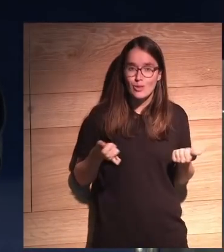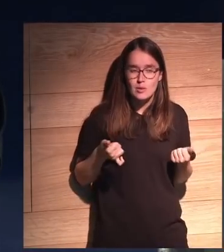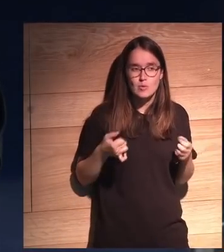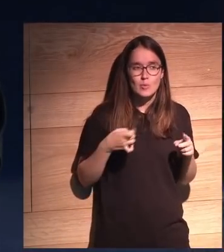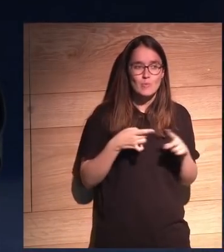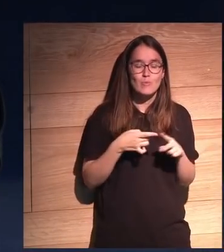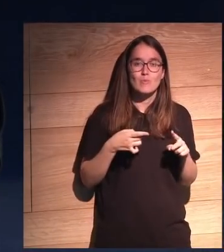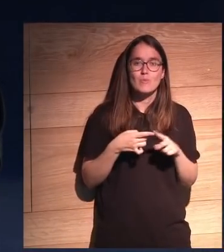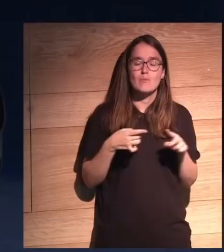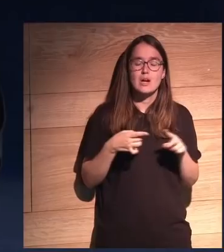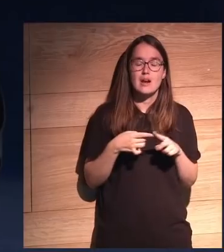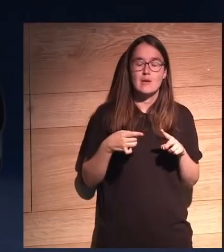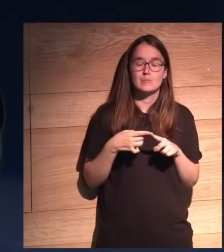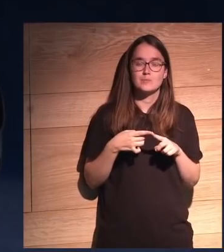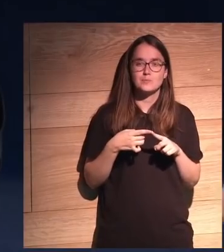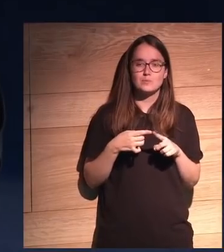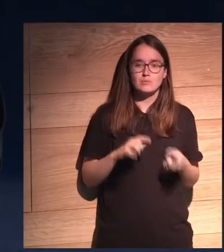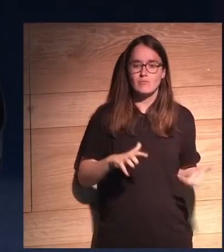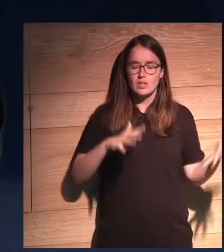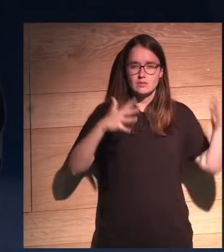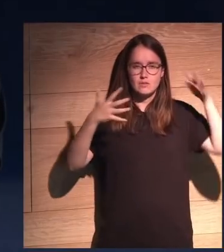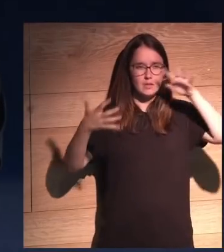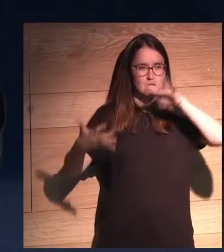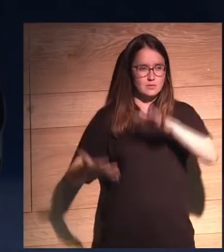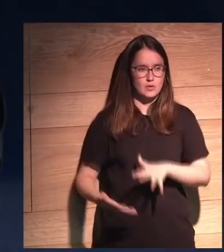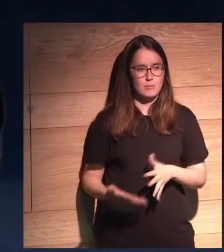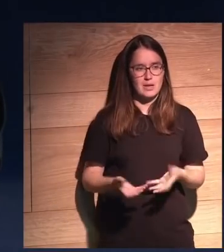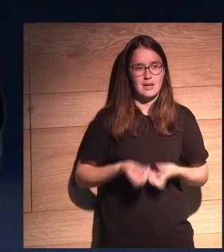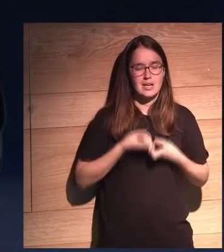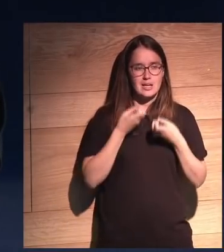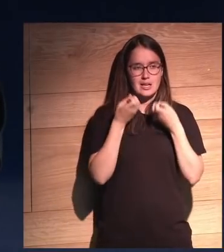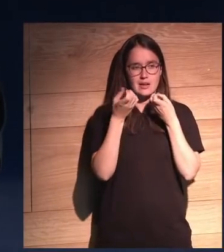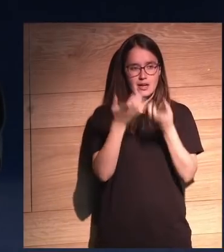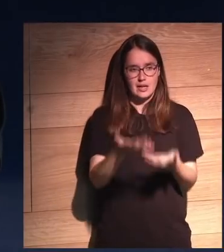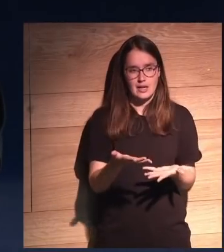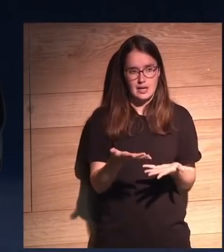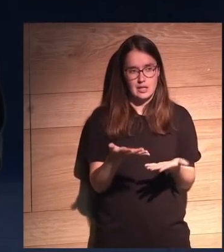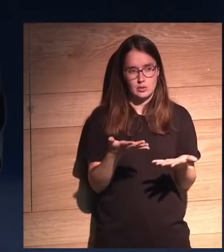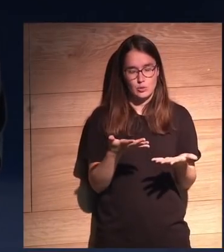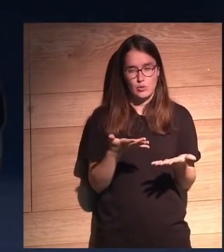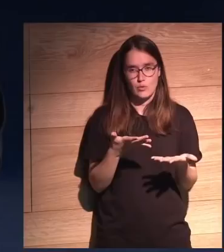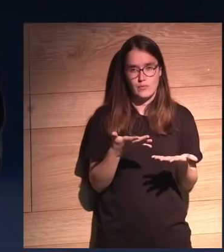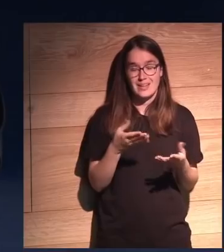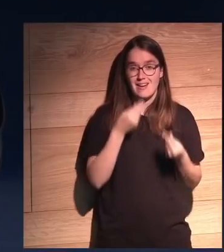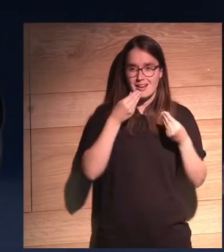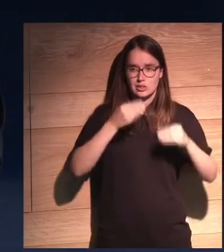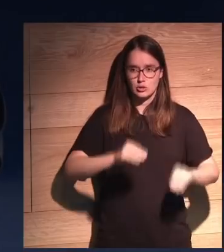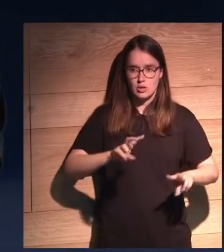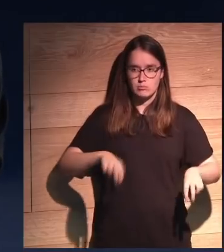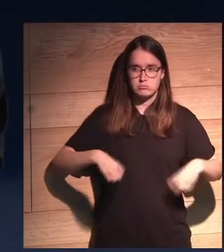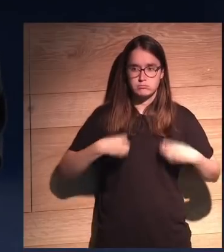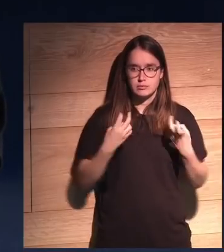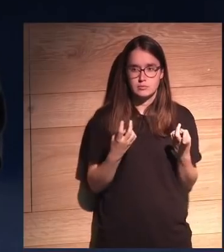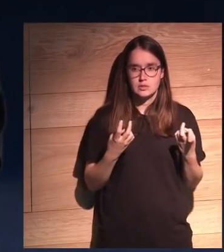para definitivamente transformar el relato que hemos recibido, ¿no?, de la historia,